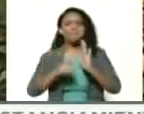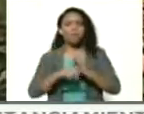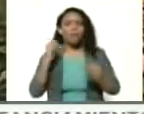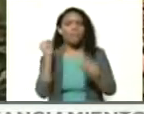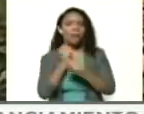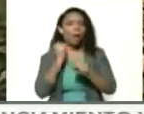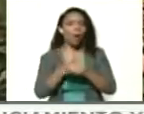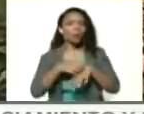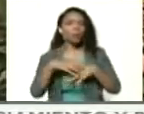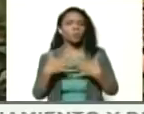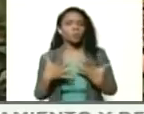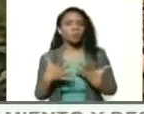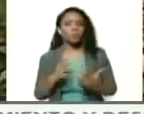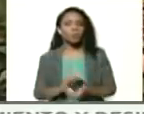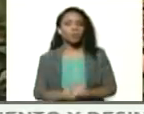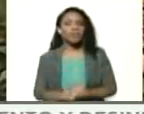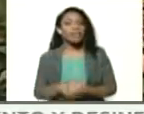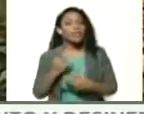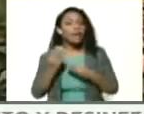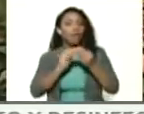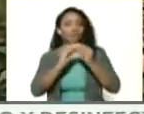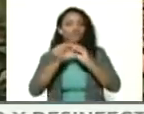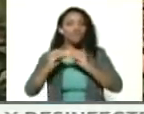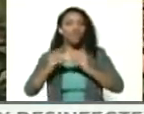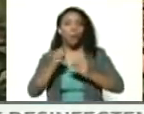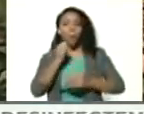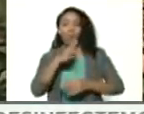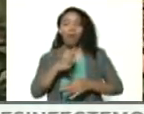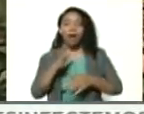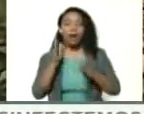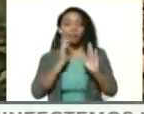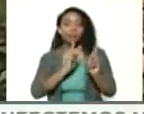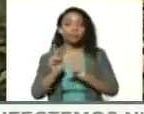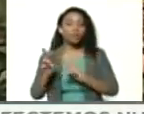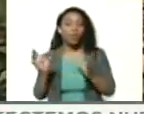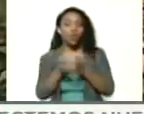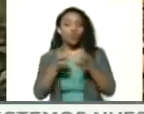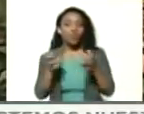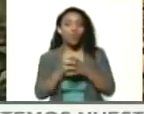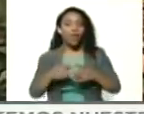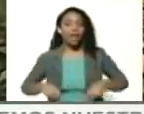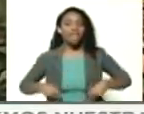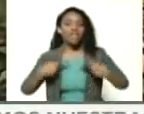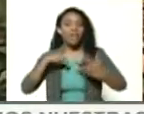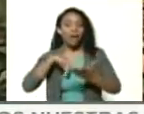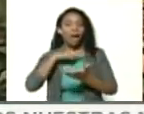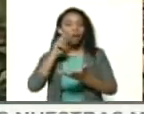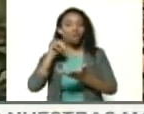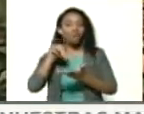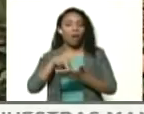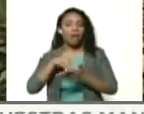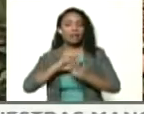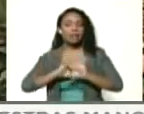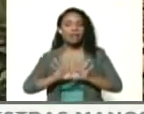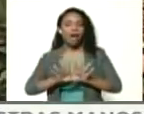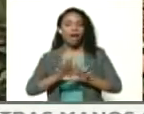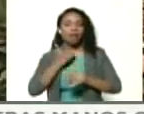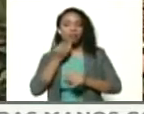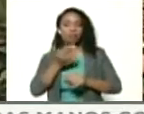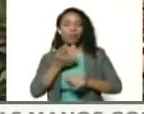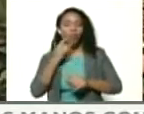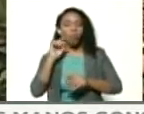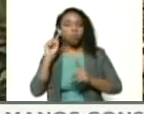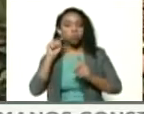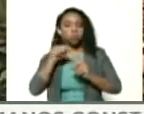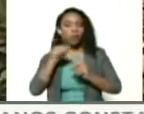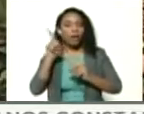trabajo que caló en buena parte de los sectores de la vida nacional y ya prácticamente estaba